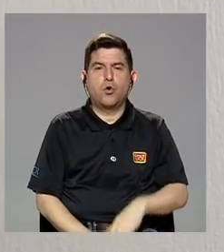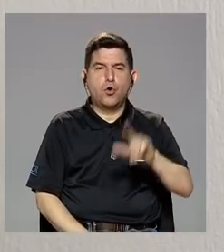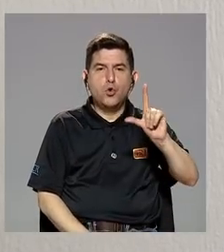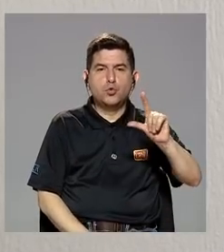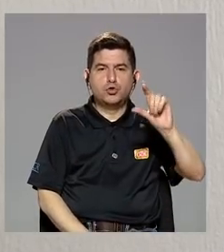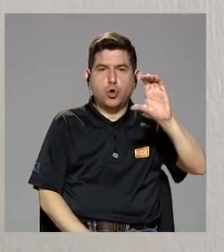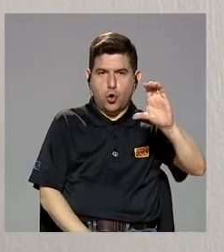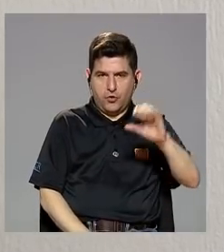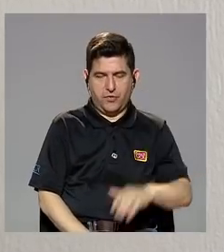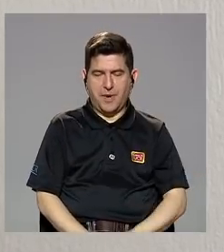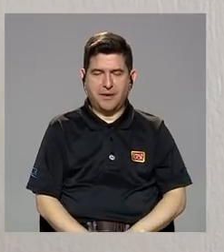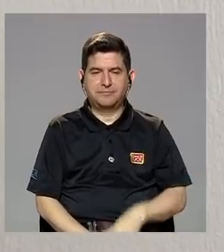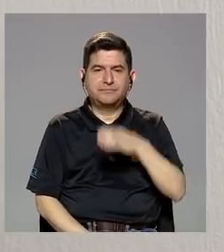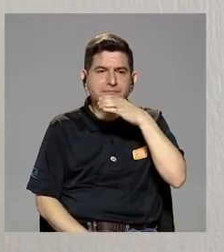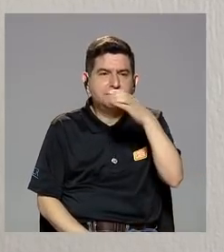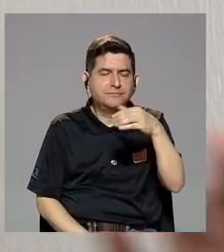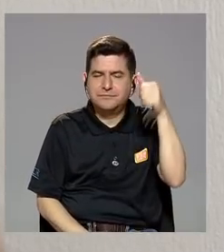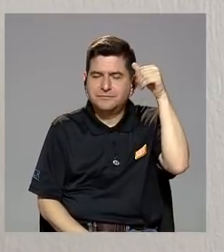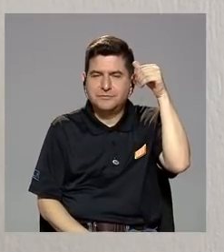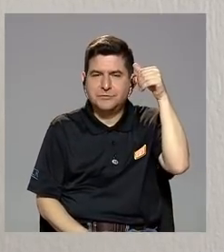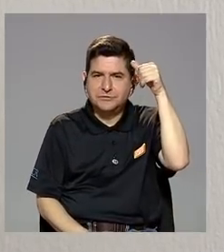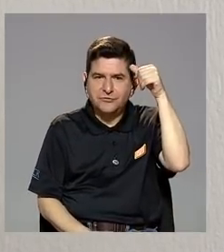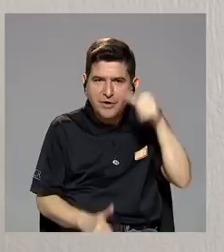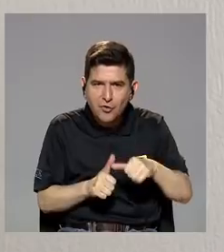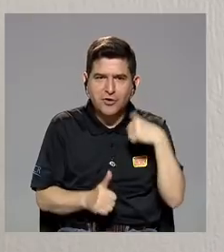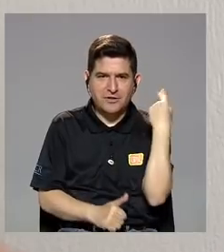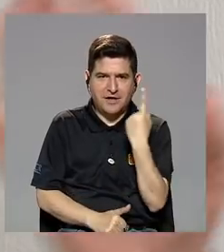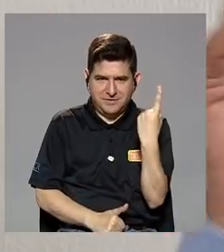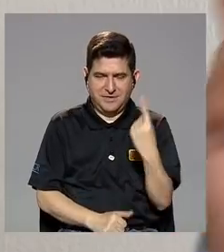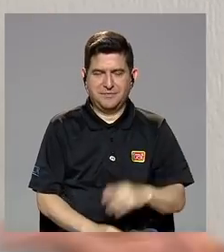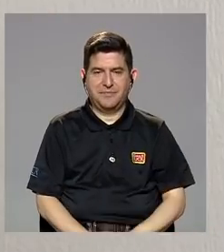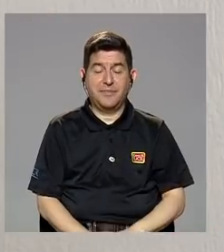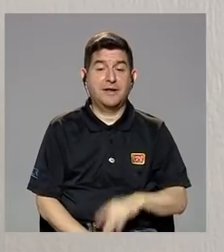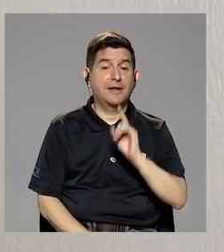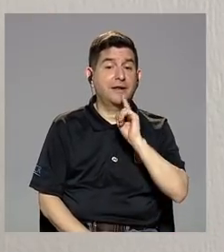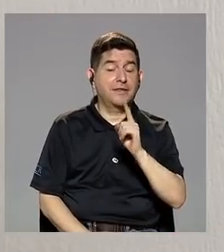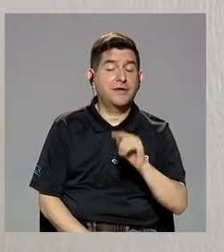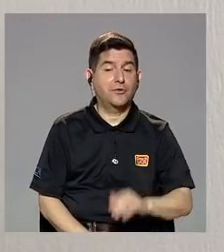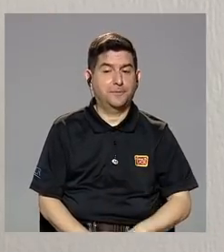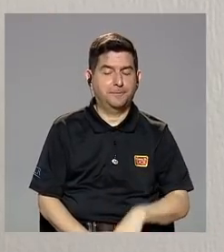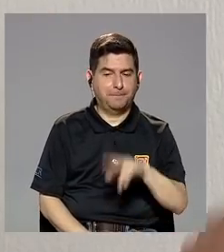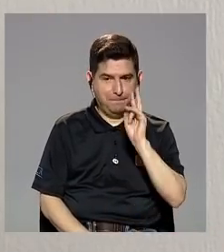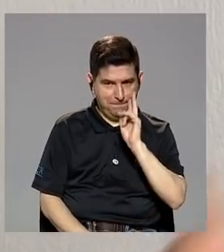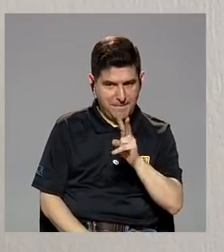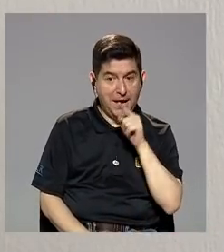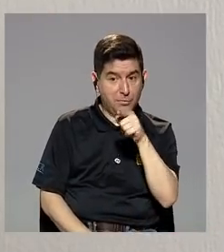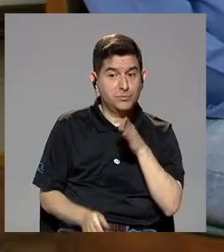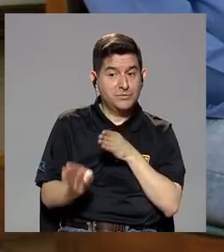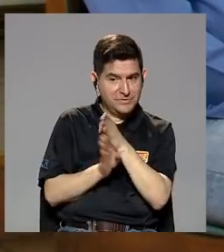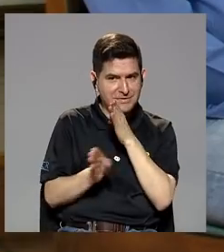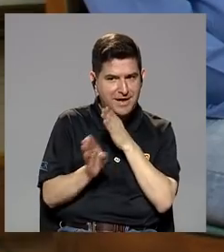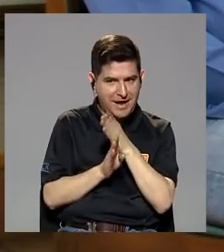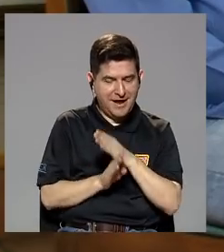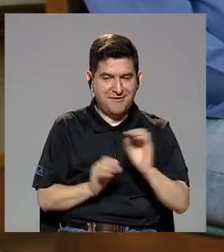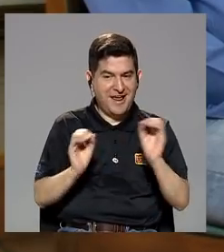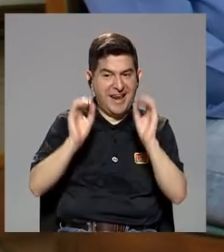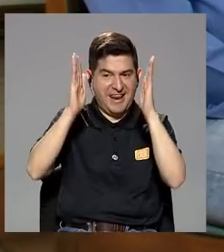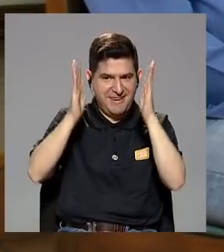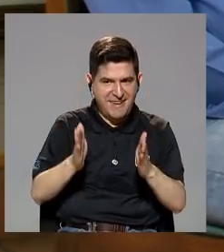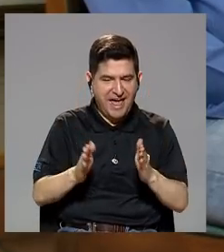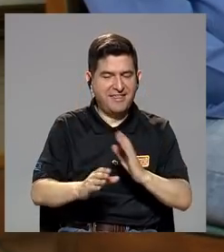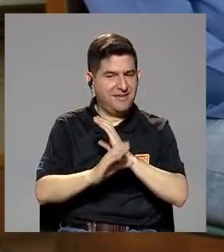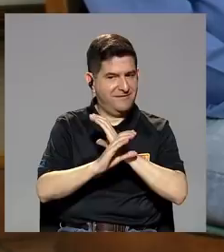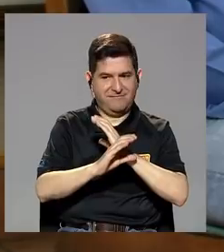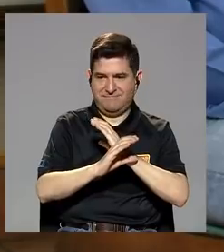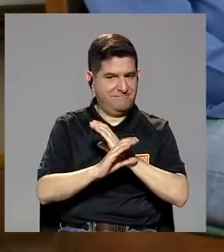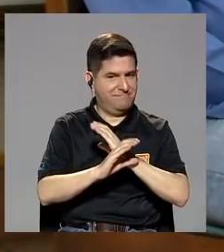córdoba me dio un consejo que no lo olvide nunca me dijo viene mi hijito me dio su carrera nadie se la va